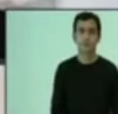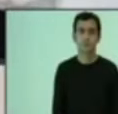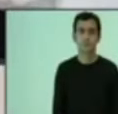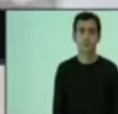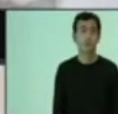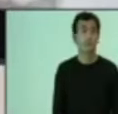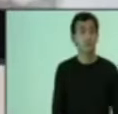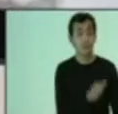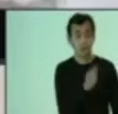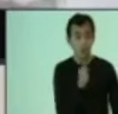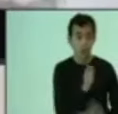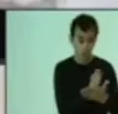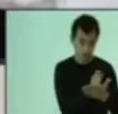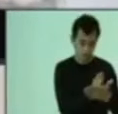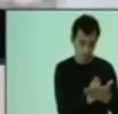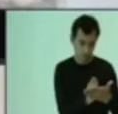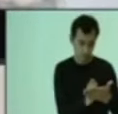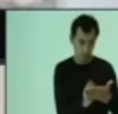¿Quién más?